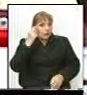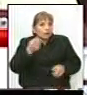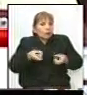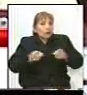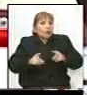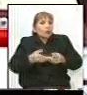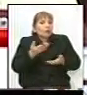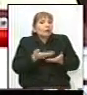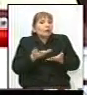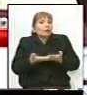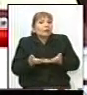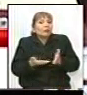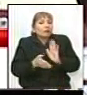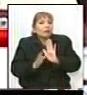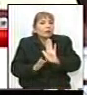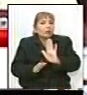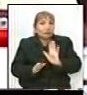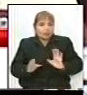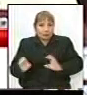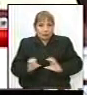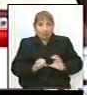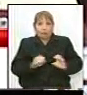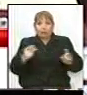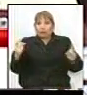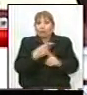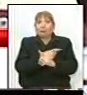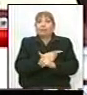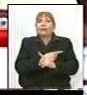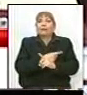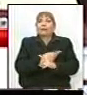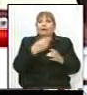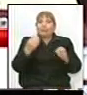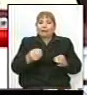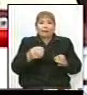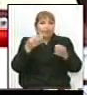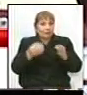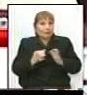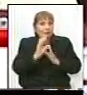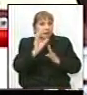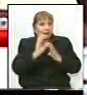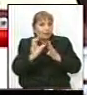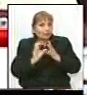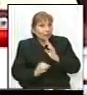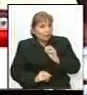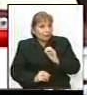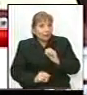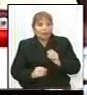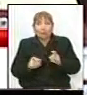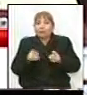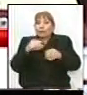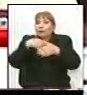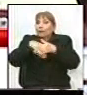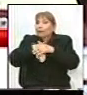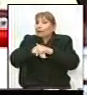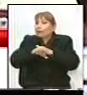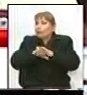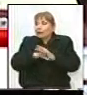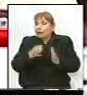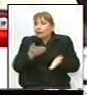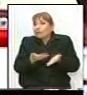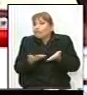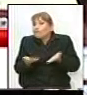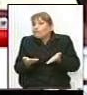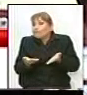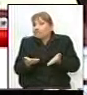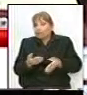considere que sus actividades son contrarias a los principios democráticos y se encuentran dentro de los supuestos siguientes.